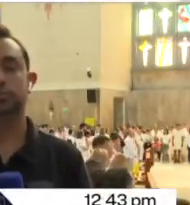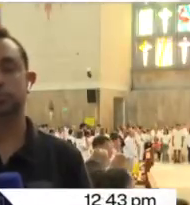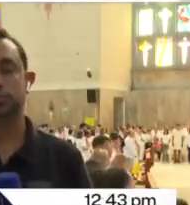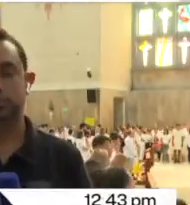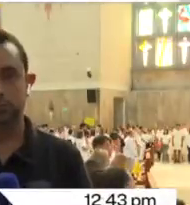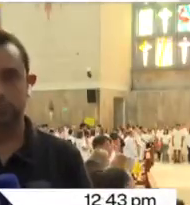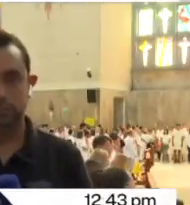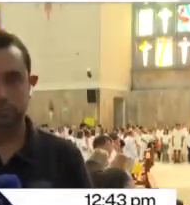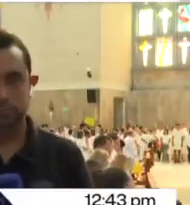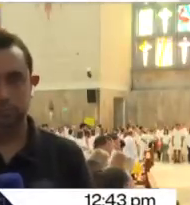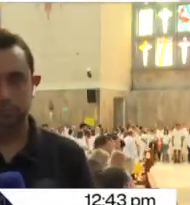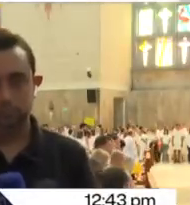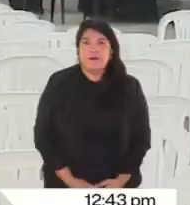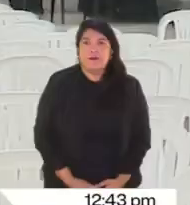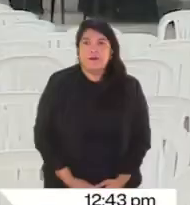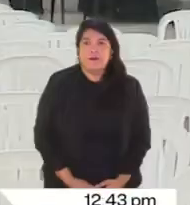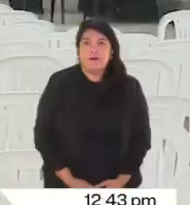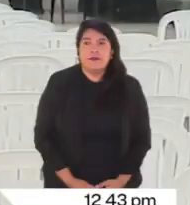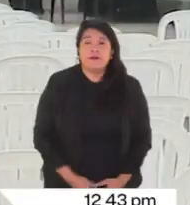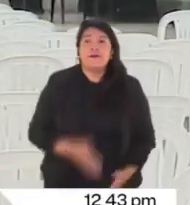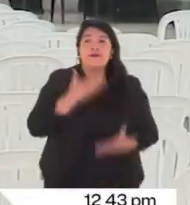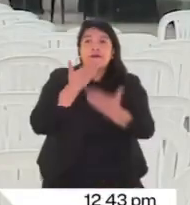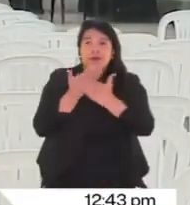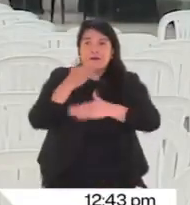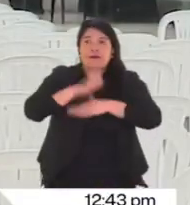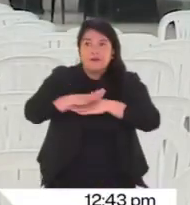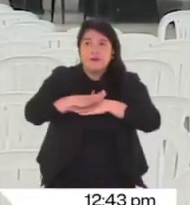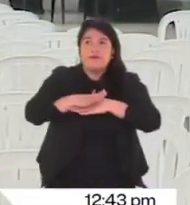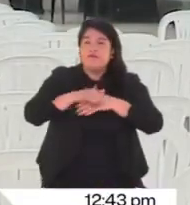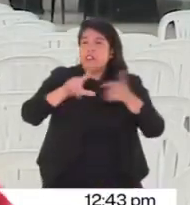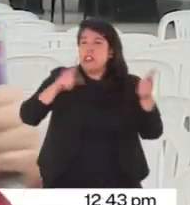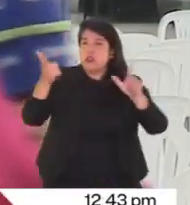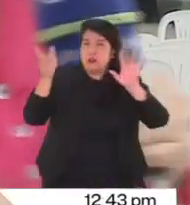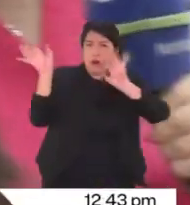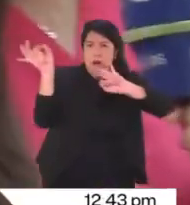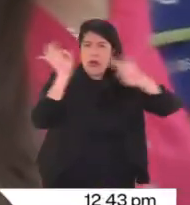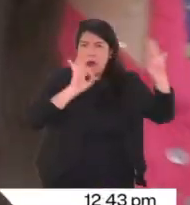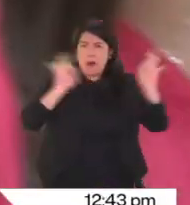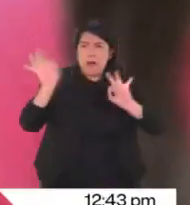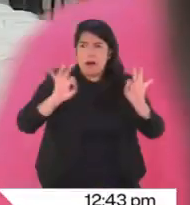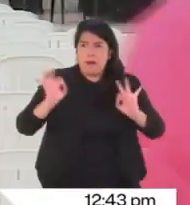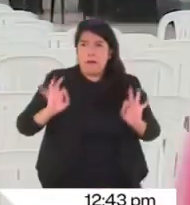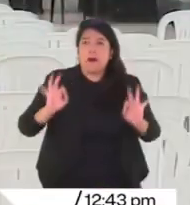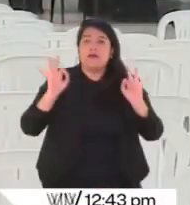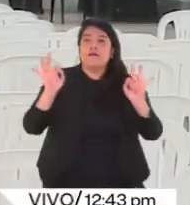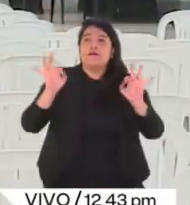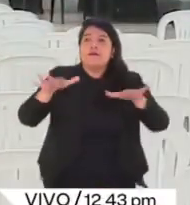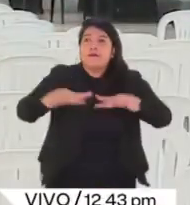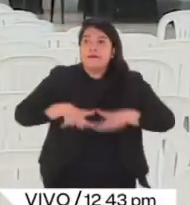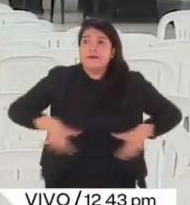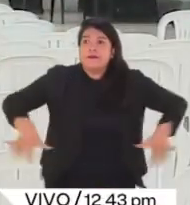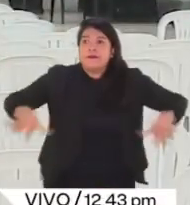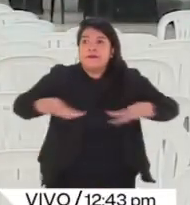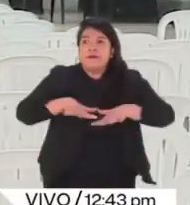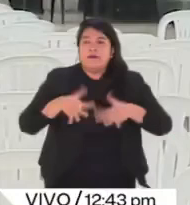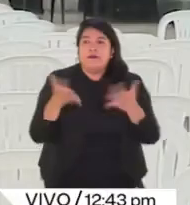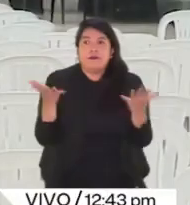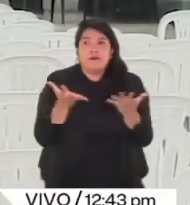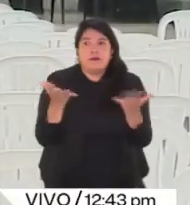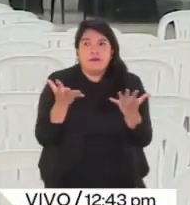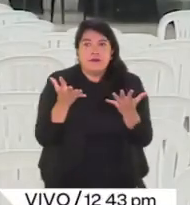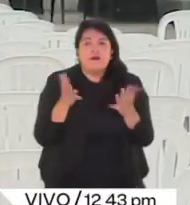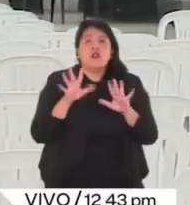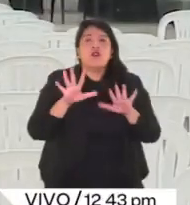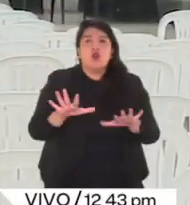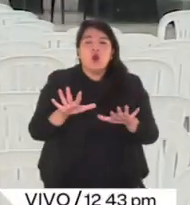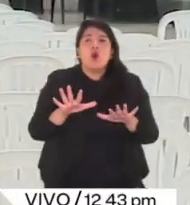Hola televidentes Buenas tardes Sí señora todo listo específicamente en donde nosotros nos encontramos que es la plaza de